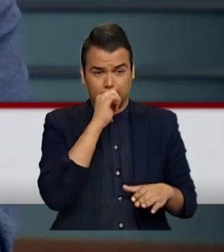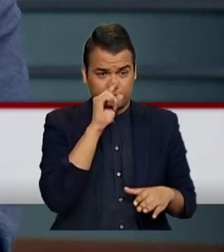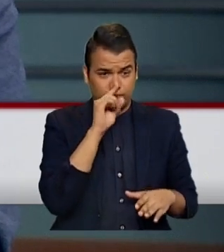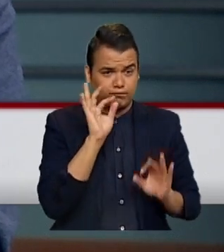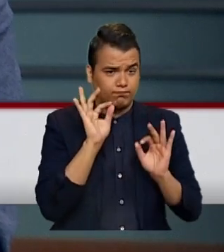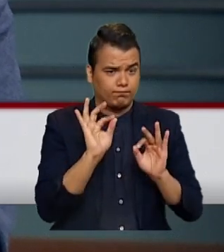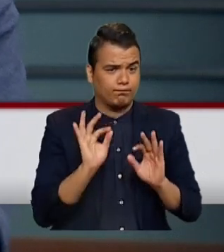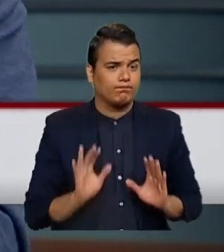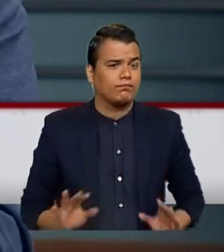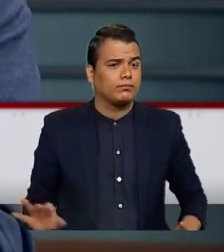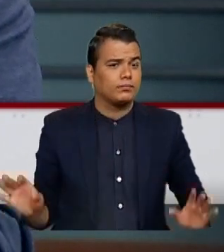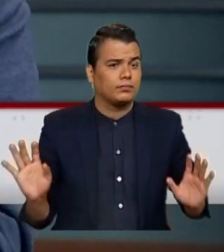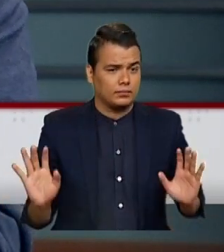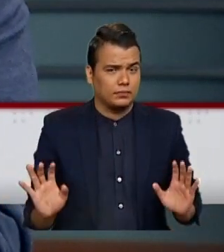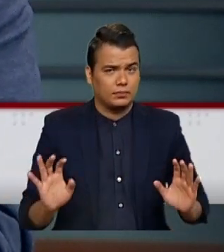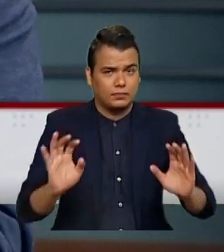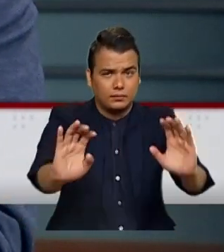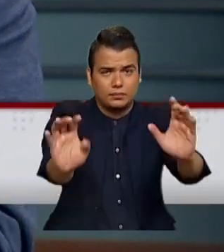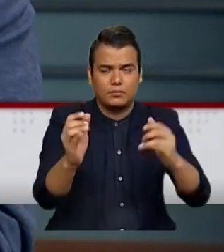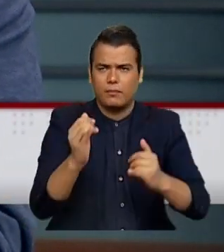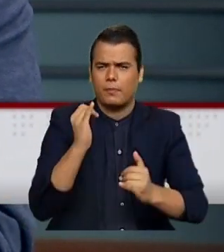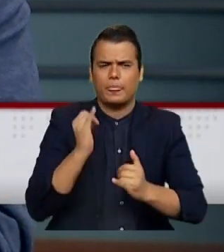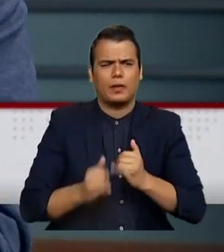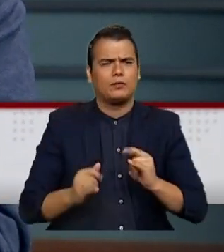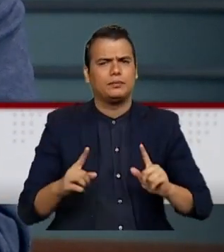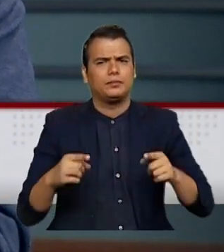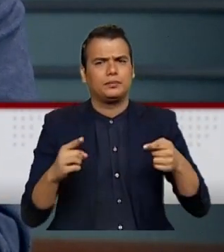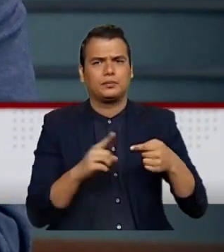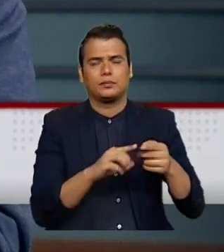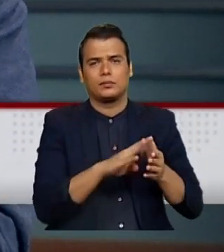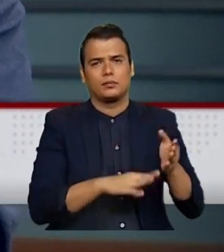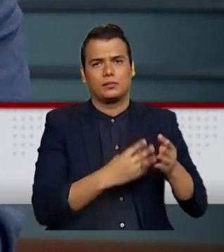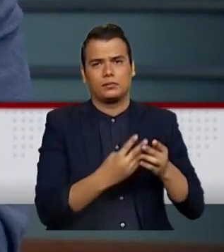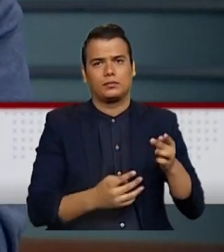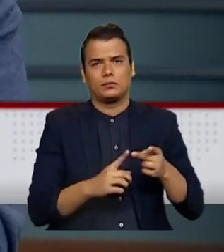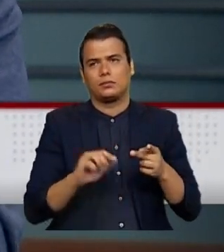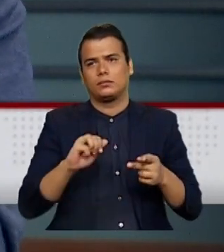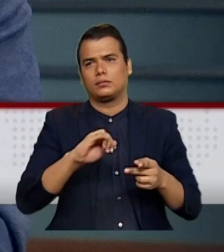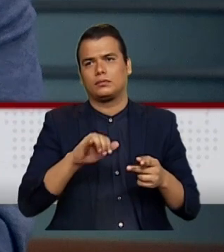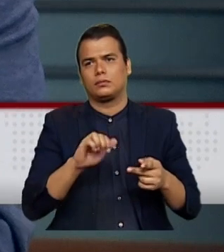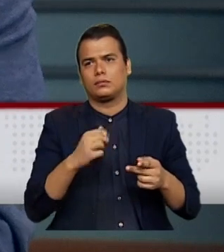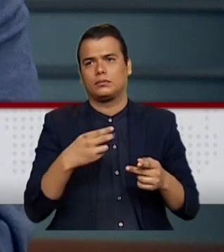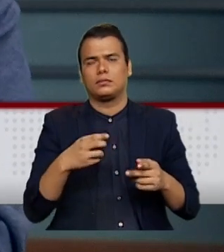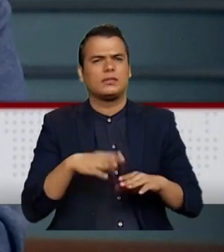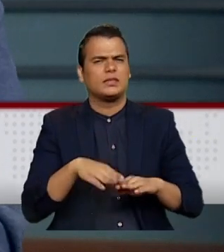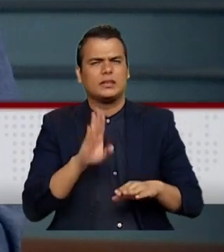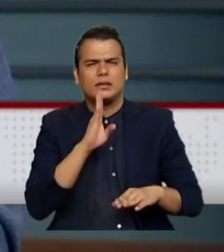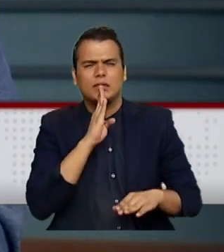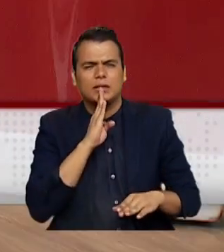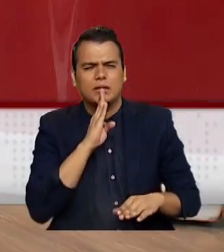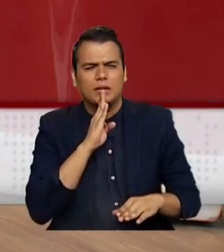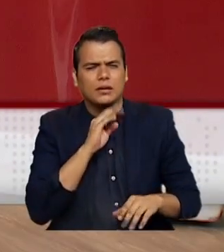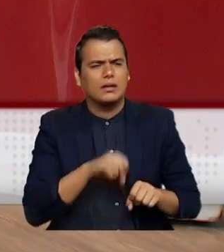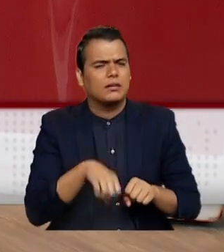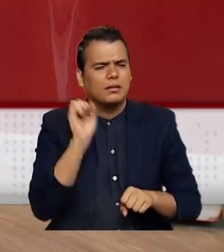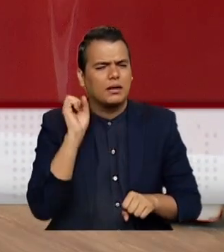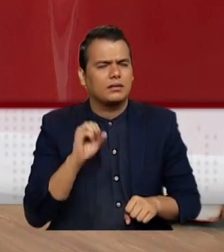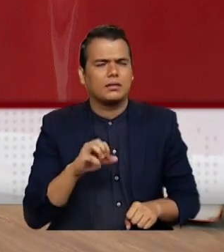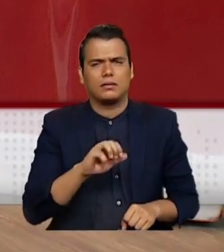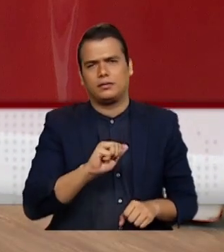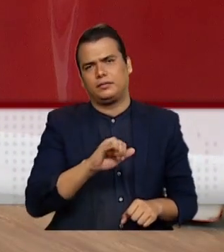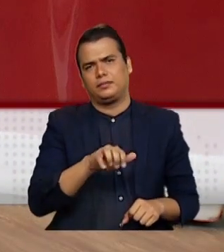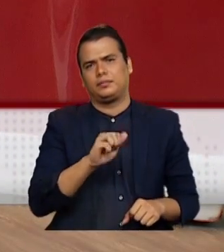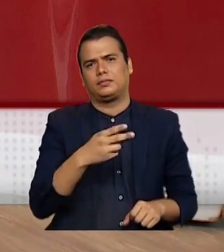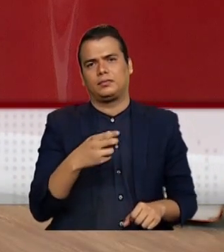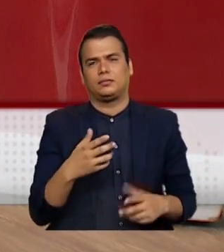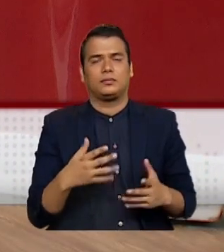10 goles en Champions. La final, para quien les habla, va a ser Barcelona-Ajax, campeón Ajax de la Champions. A propósito de Ajax, José Alberto, quedó ratificado